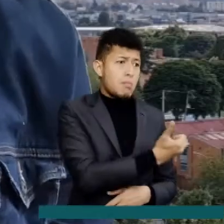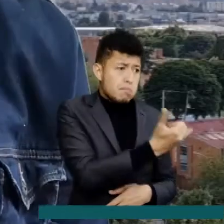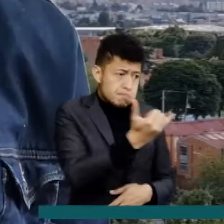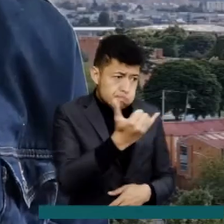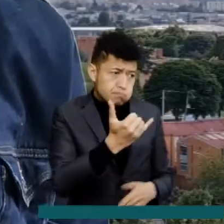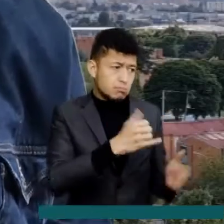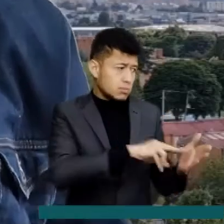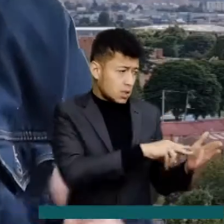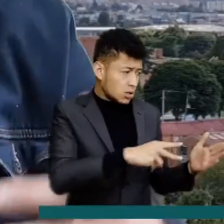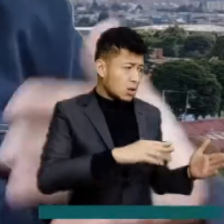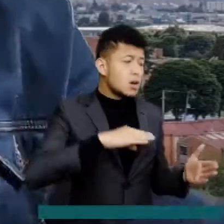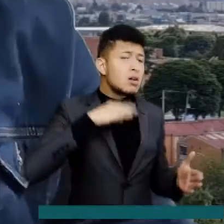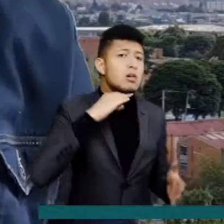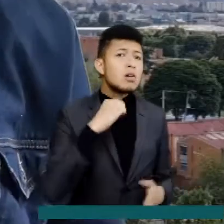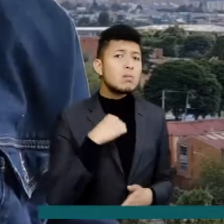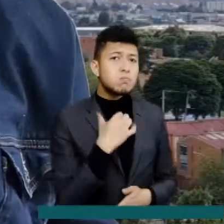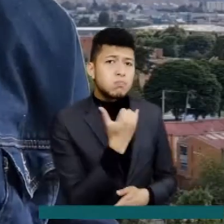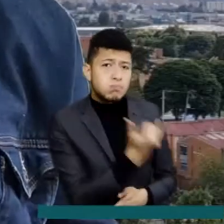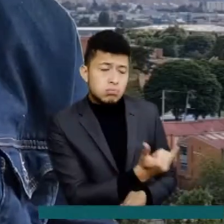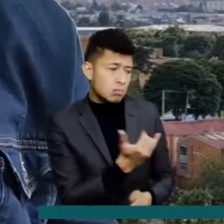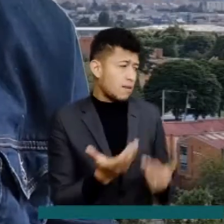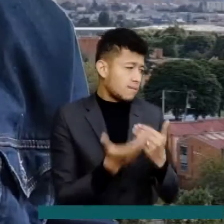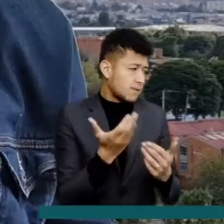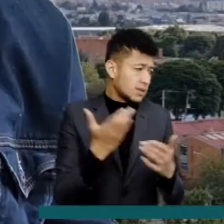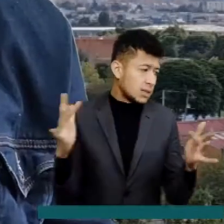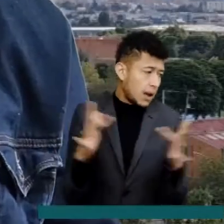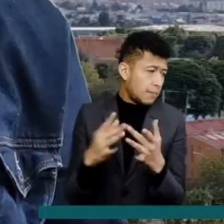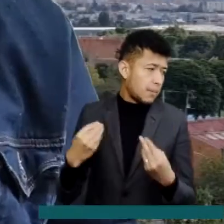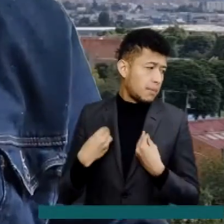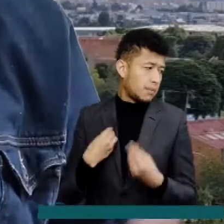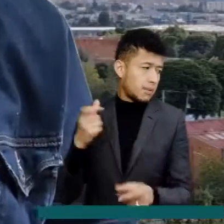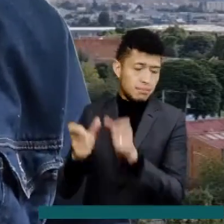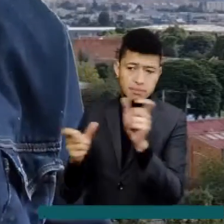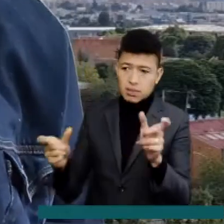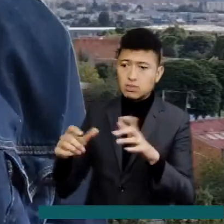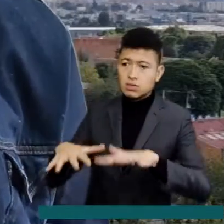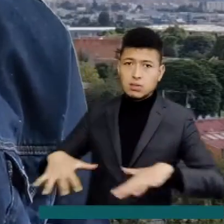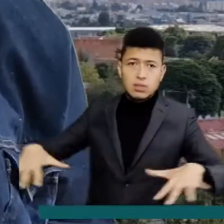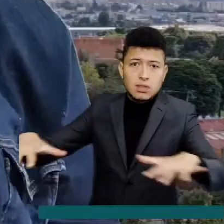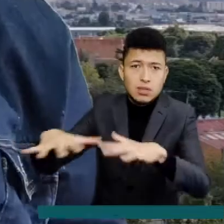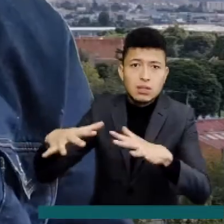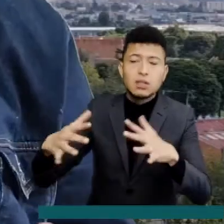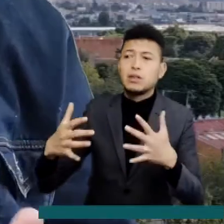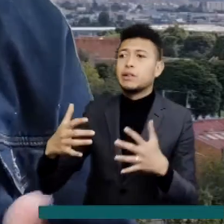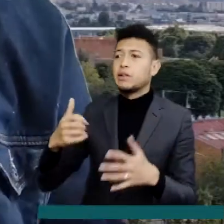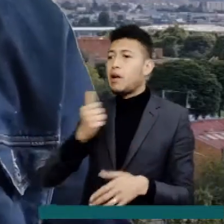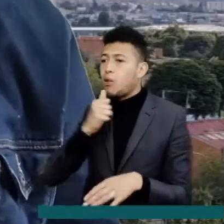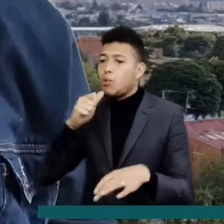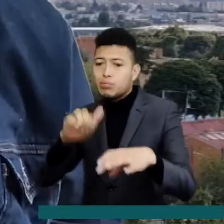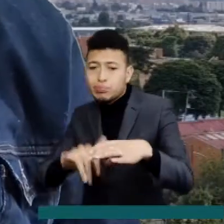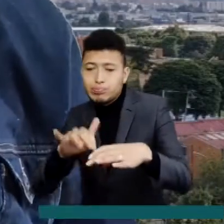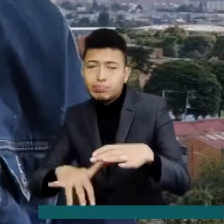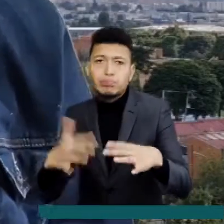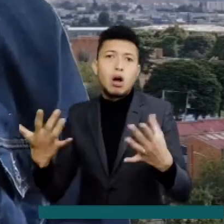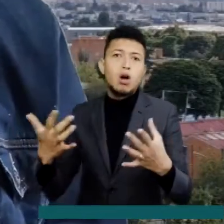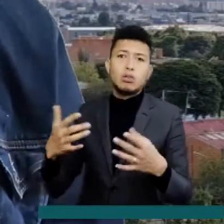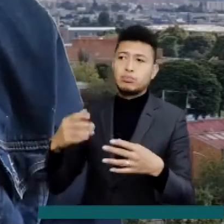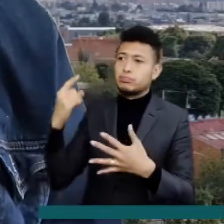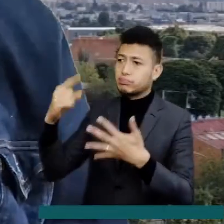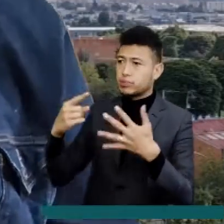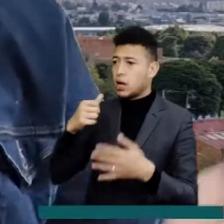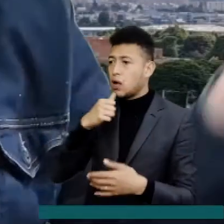disponible para la época para facilitar la vida de sus habitantes con avances como acueductos o sistemas de evacuación de aguas